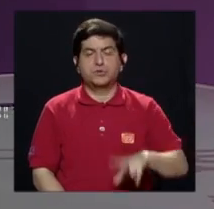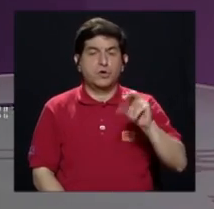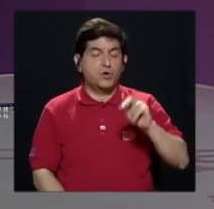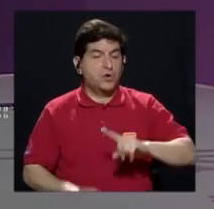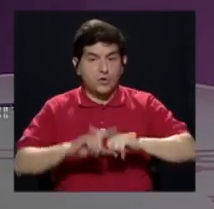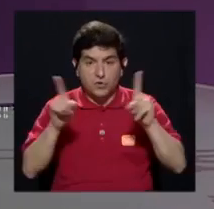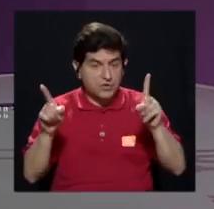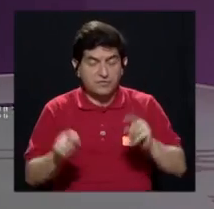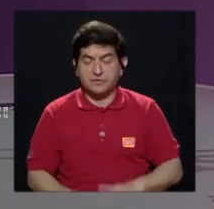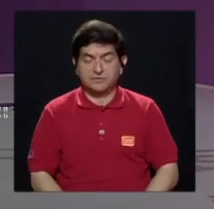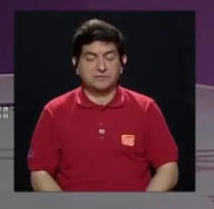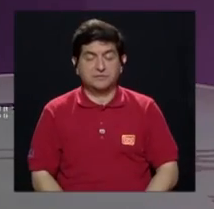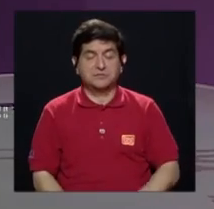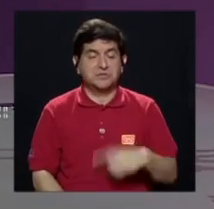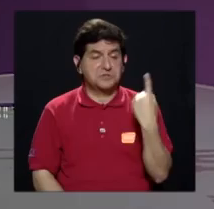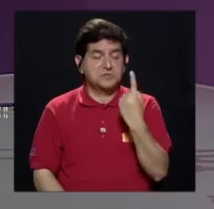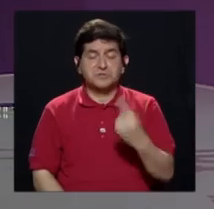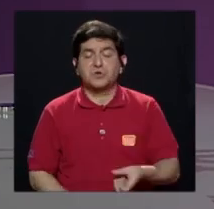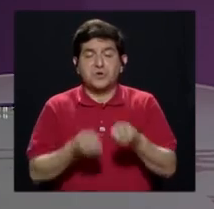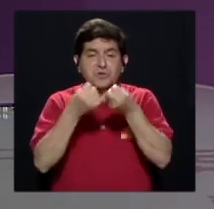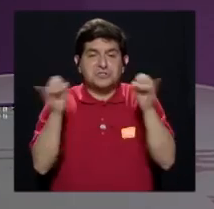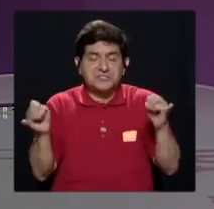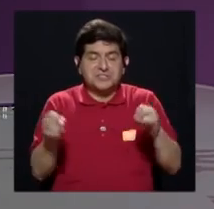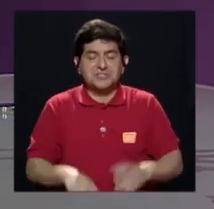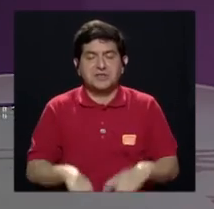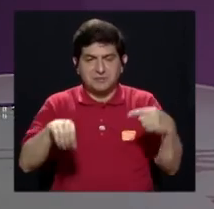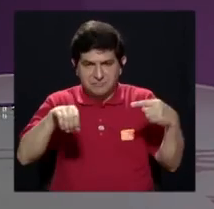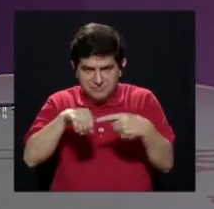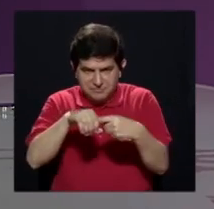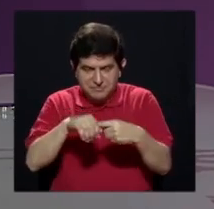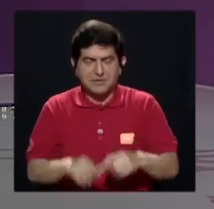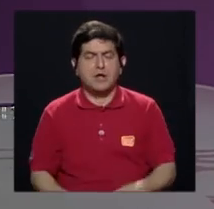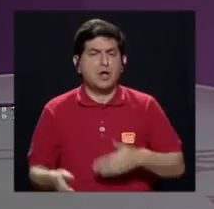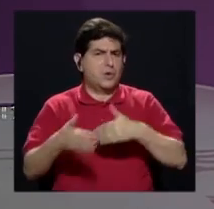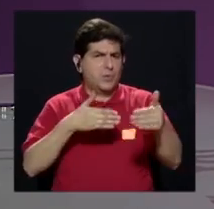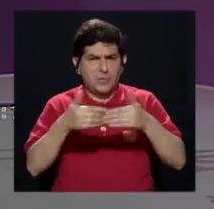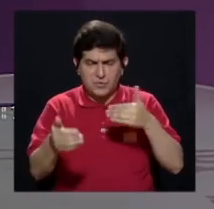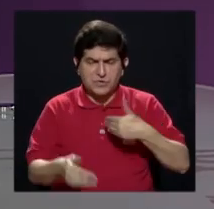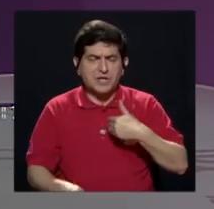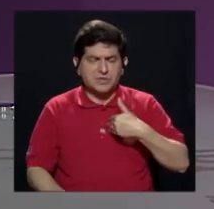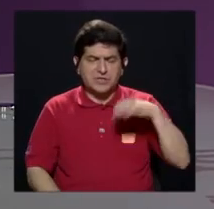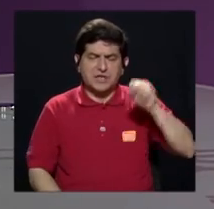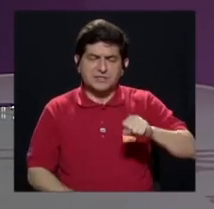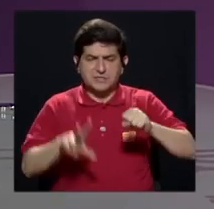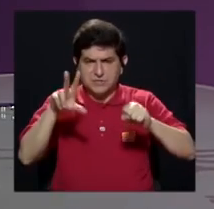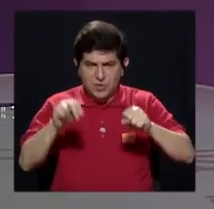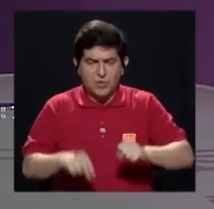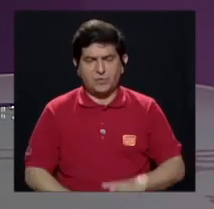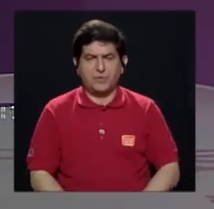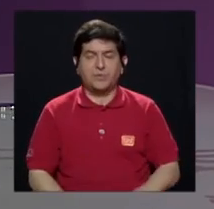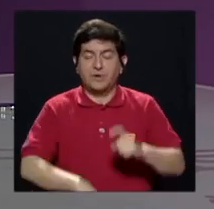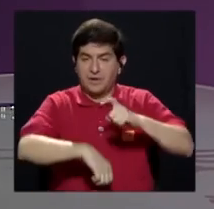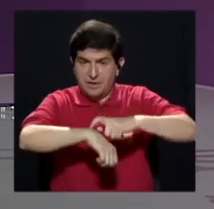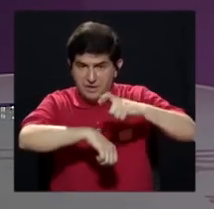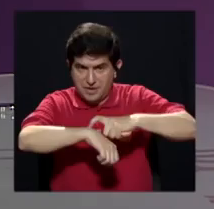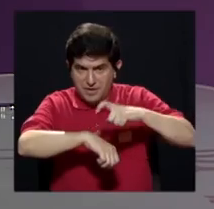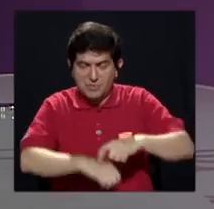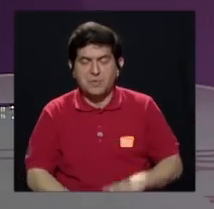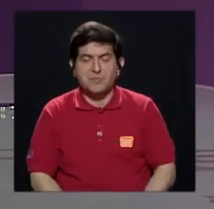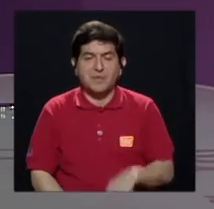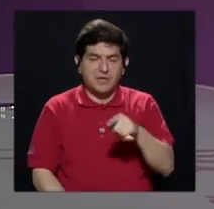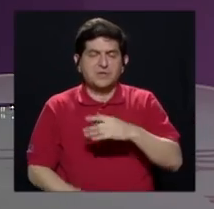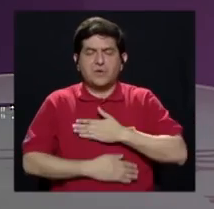compenetración ahora el problema que hay es que independientemente de que tenga la penetración a no en el momento del orgasmo